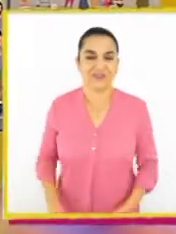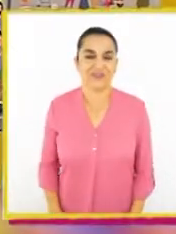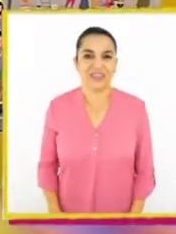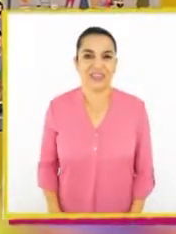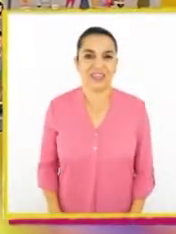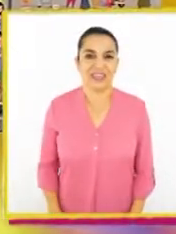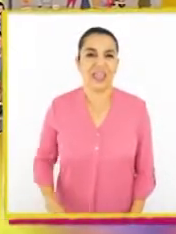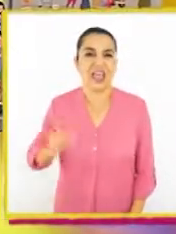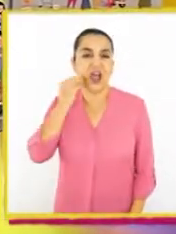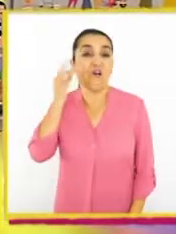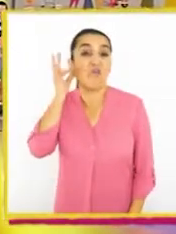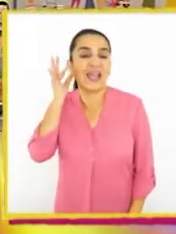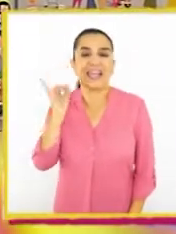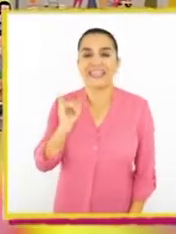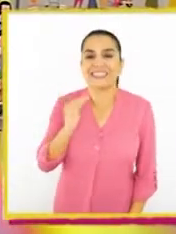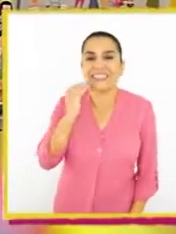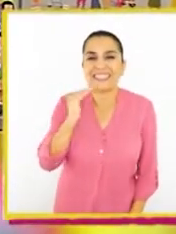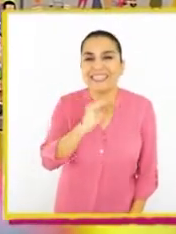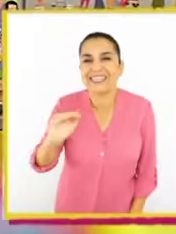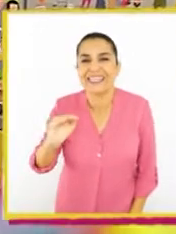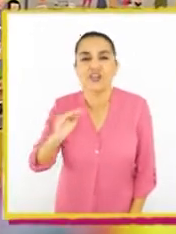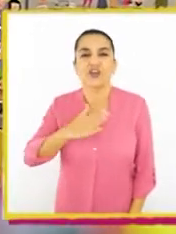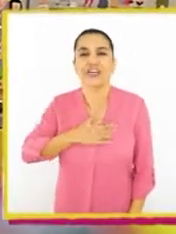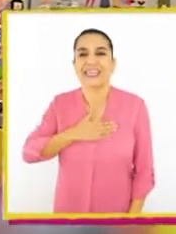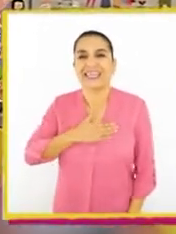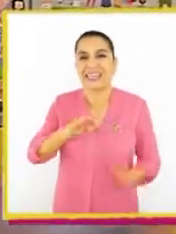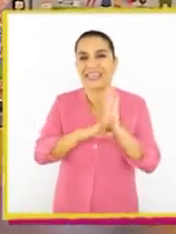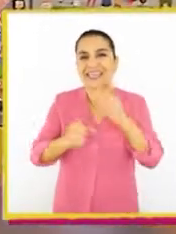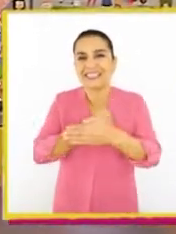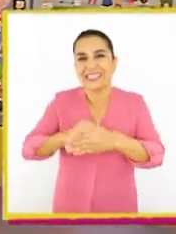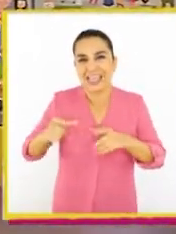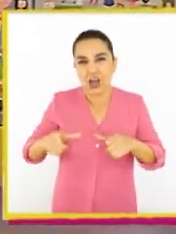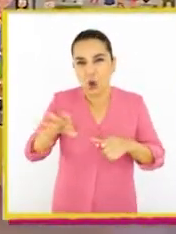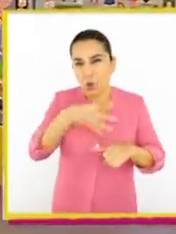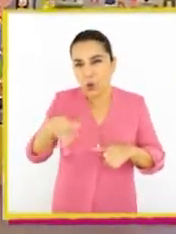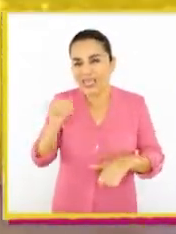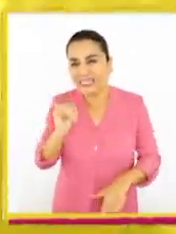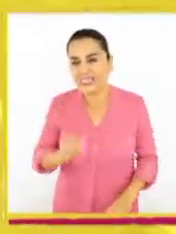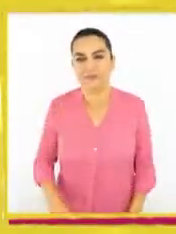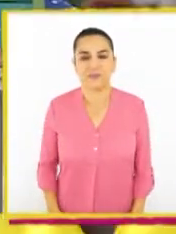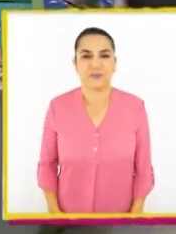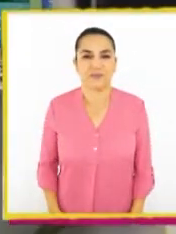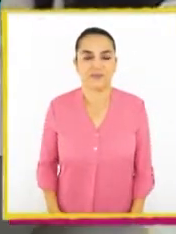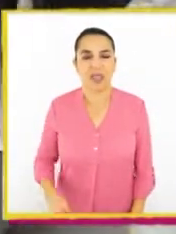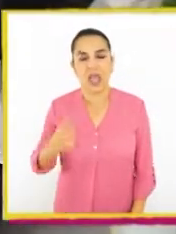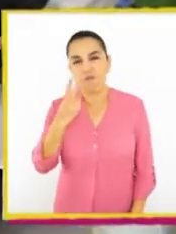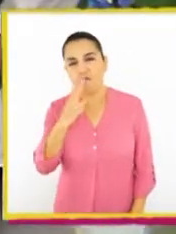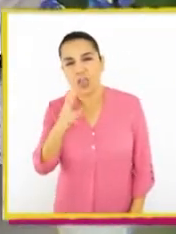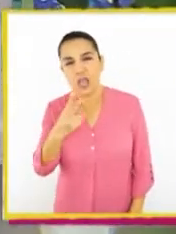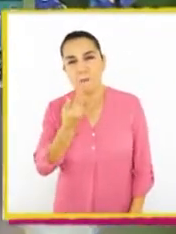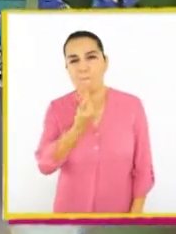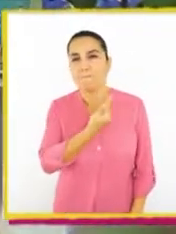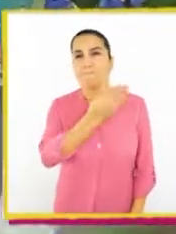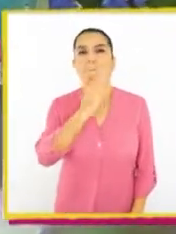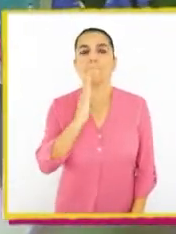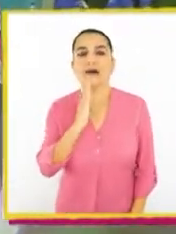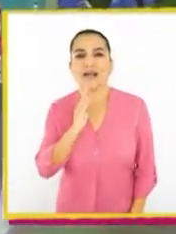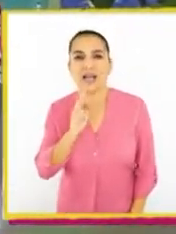¡Atentos! Oma, sí, es que lo que pasa es que los niños quieren tu receta de kuchen. ¡Sí! A ver,